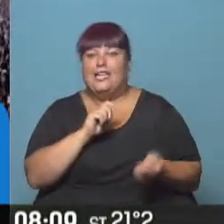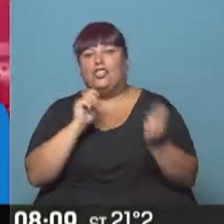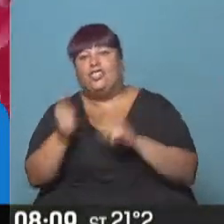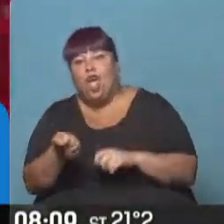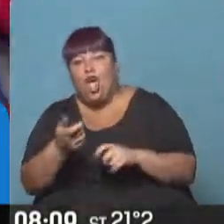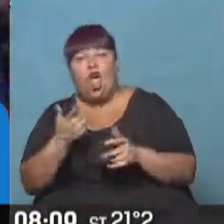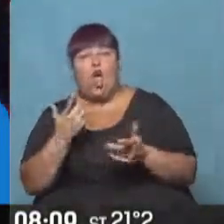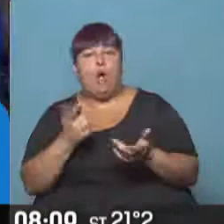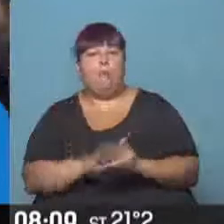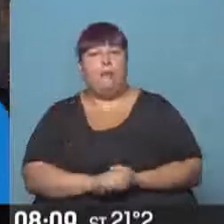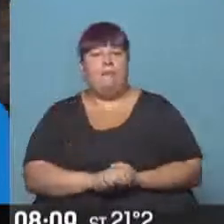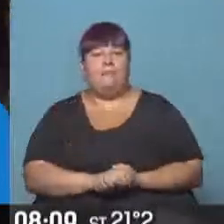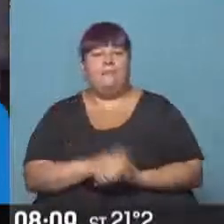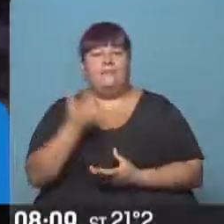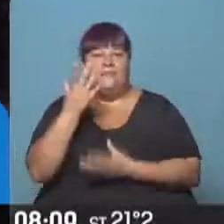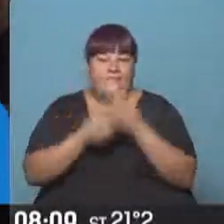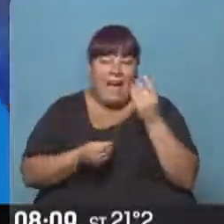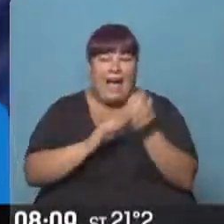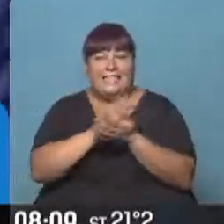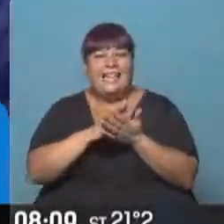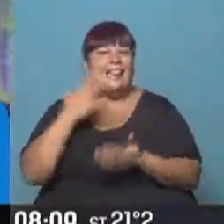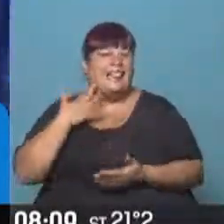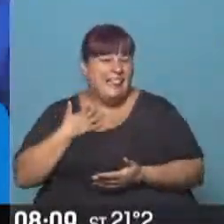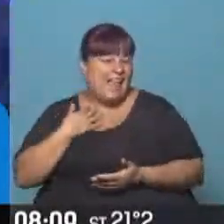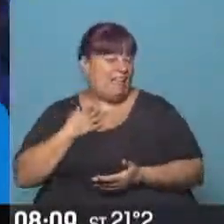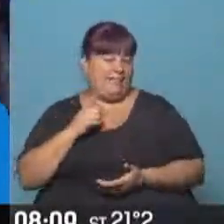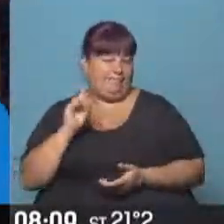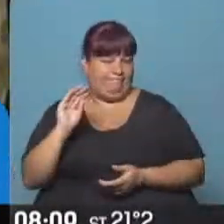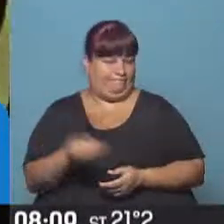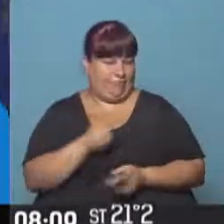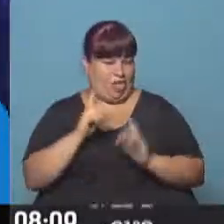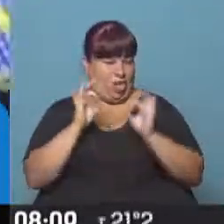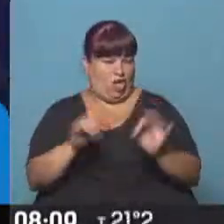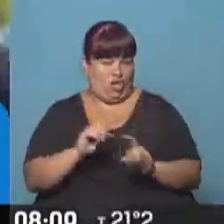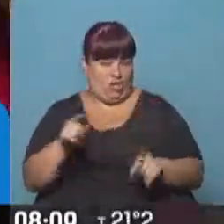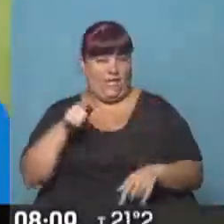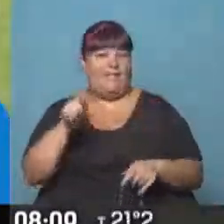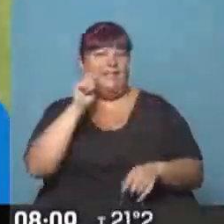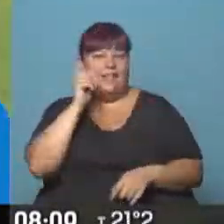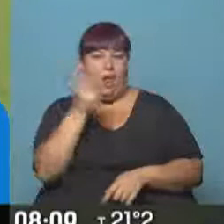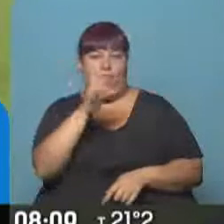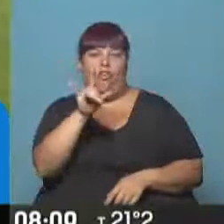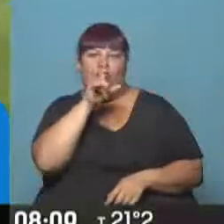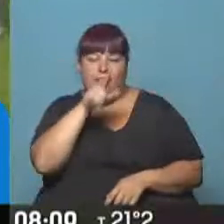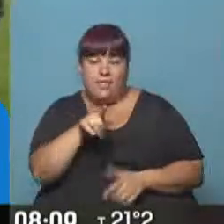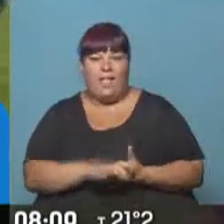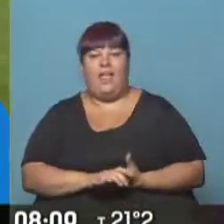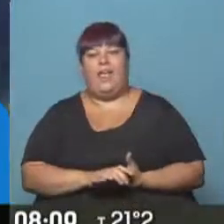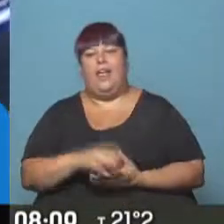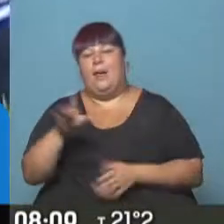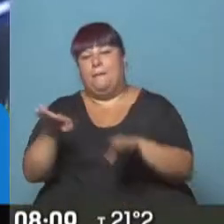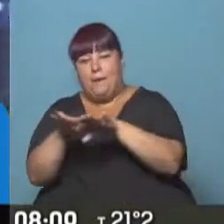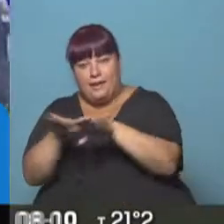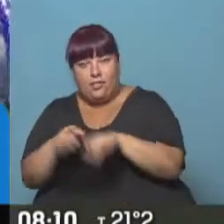reemplazar esas falencias Carlos Tevez, no estuvo a la altura de las circunstancias. Y el saludo de ambos entrenadores, tanto